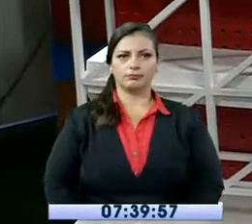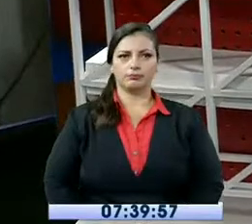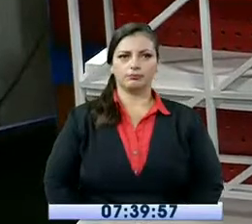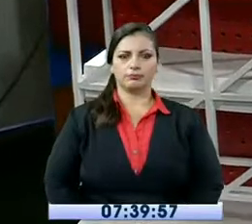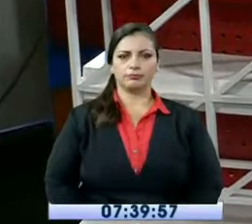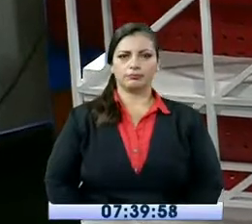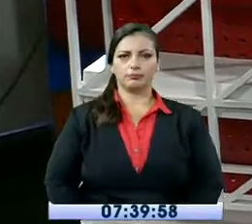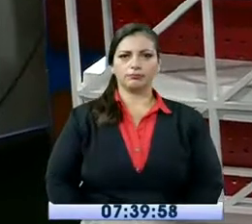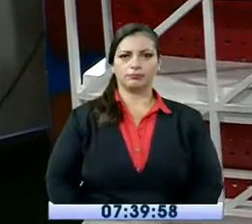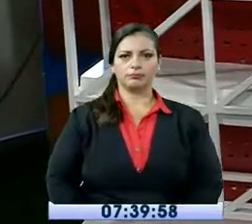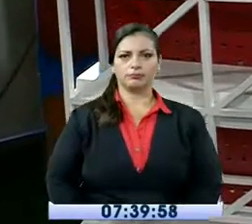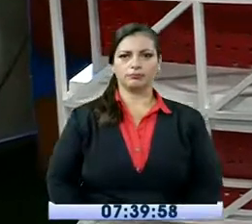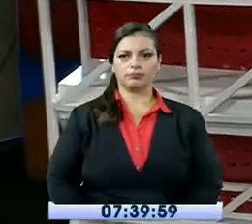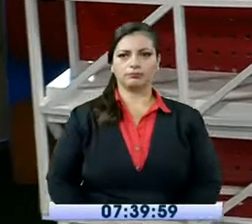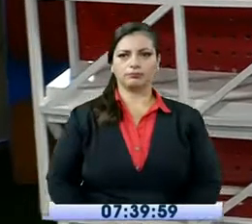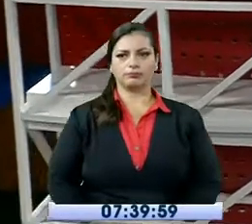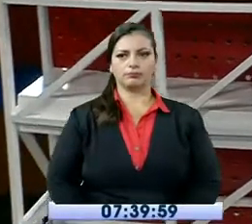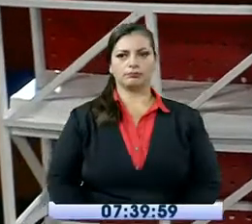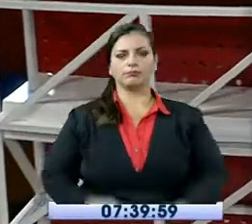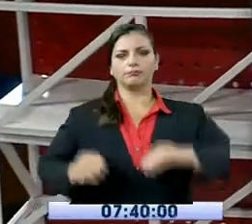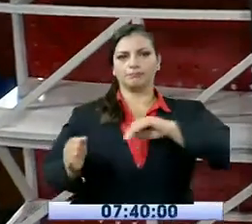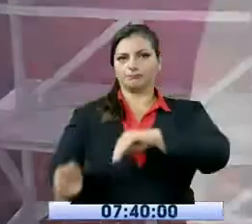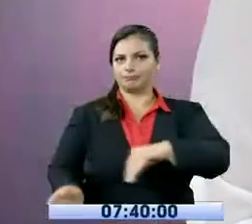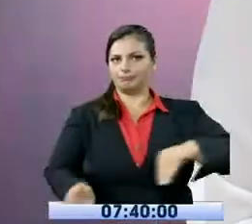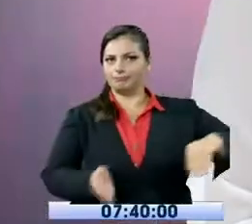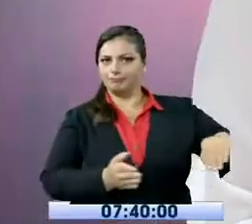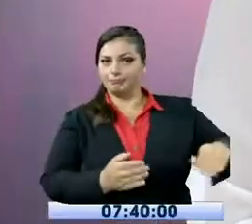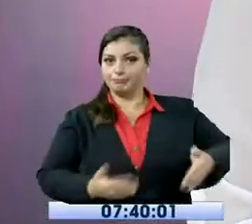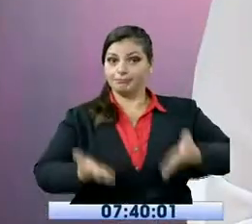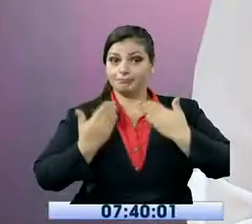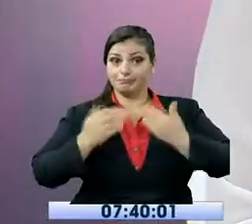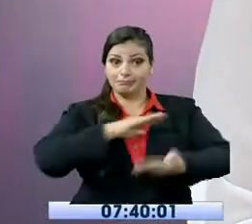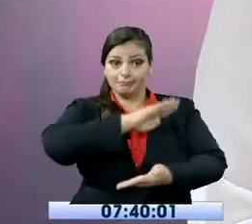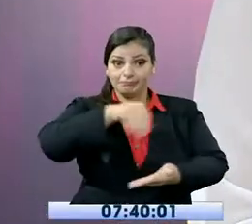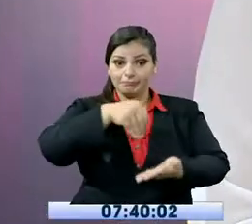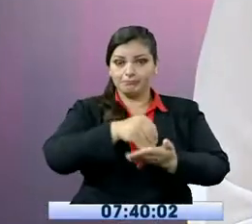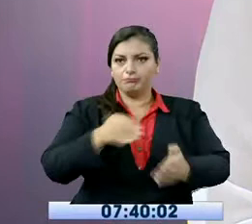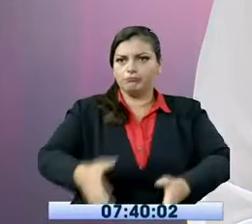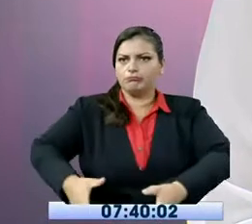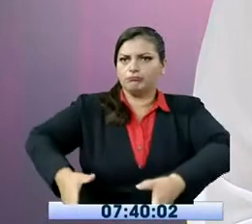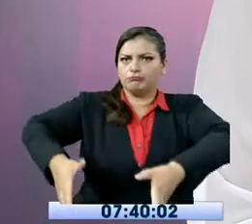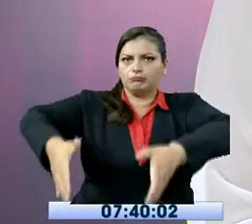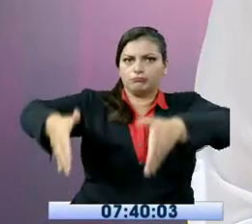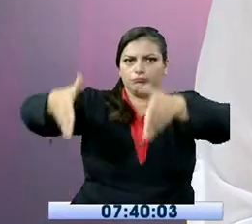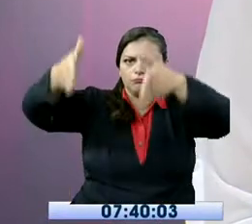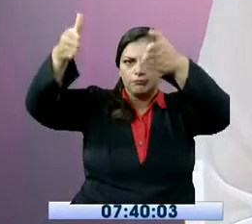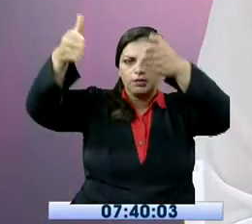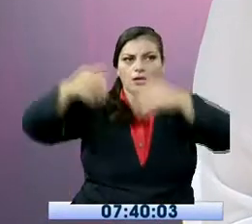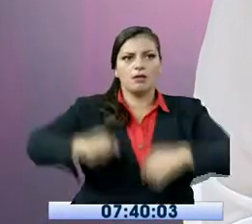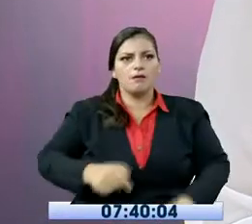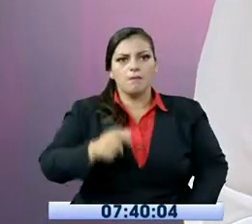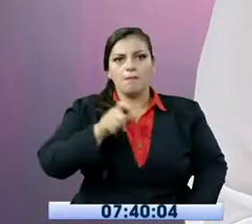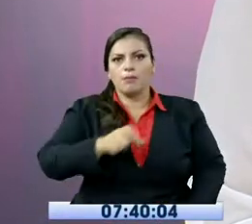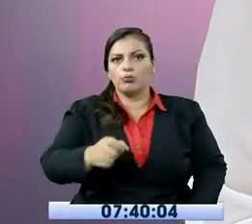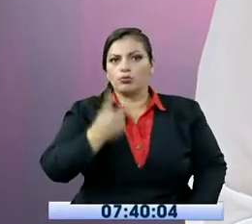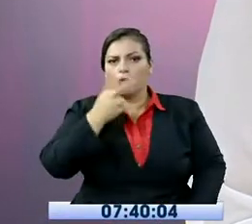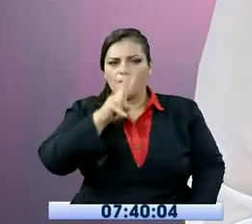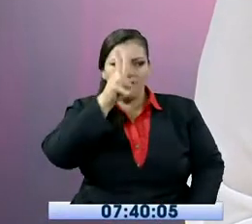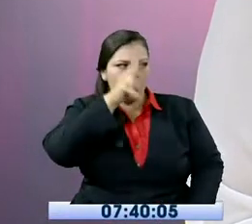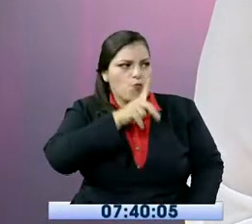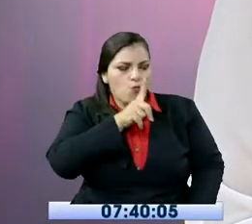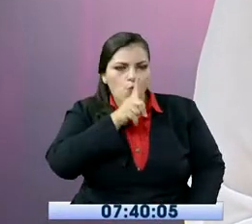un aparente robo en un edificio situado en el centro de guayaquil fue denunciado en la fiscalía el hecho fue captado en